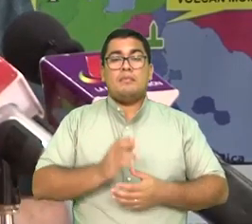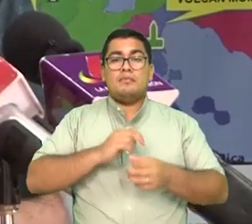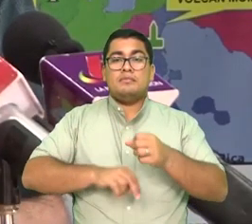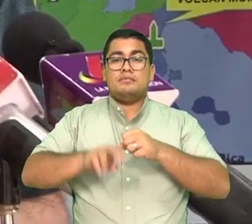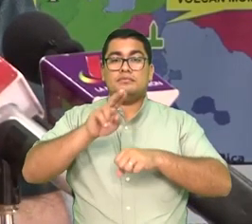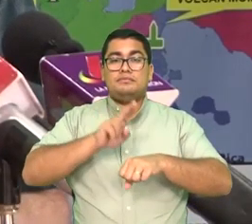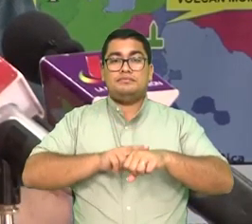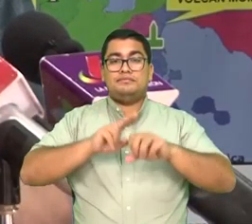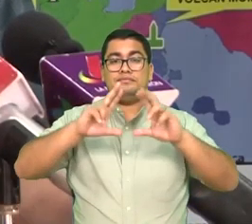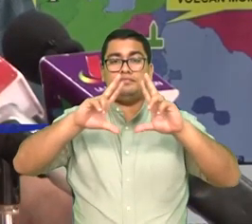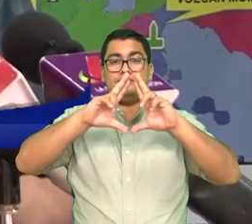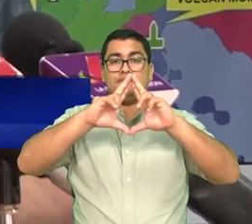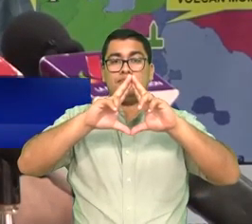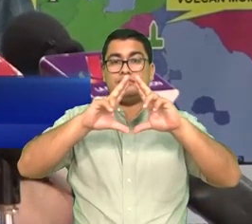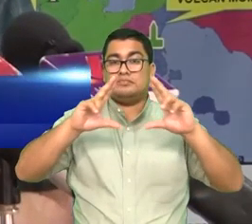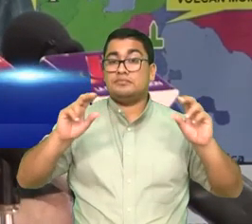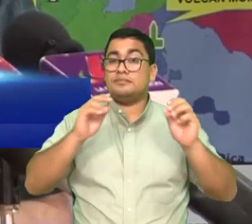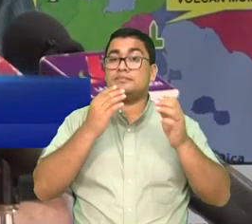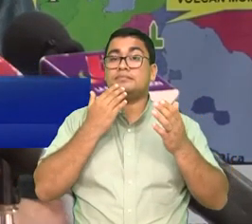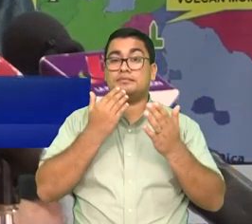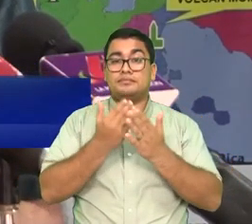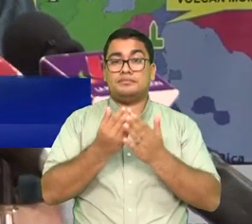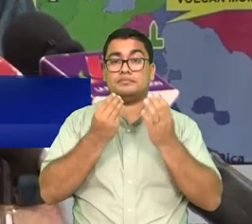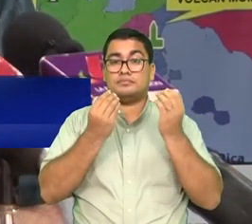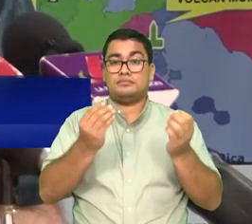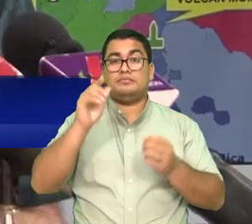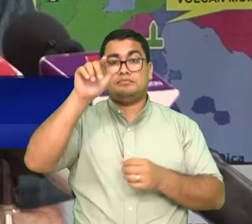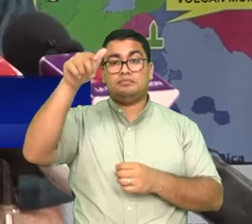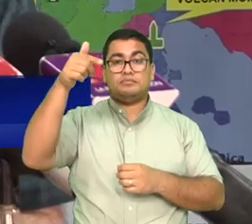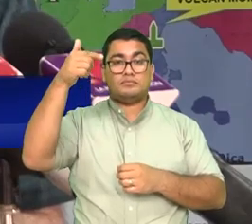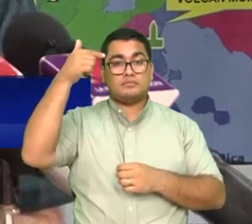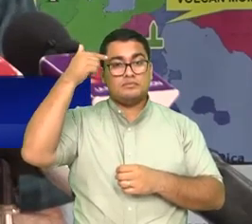nacional, gracias a nuestro gobierno, tenemos